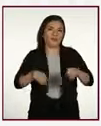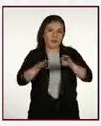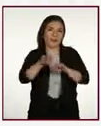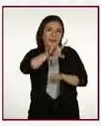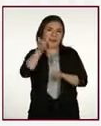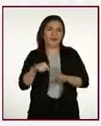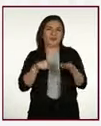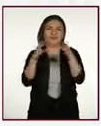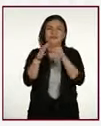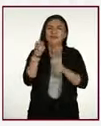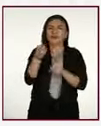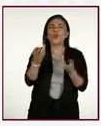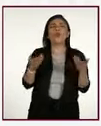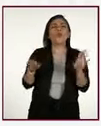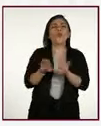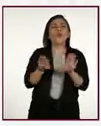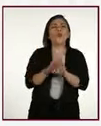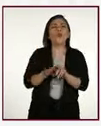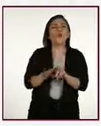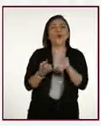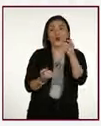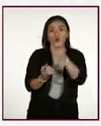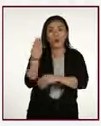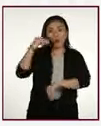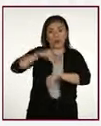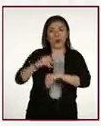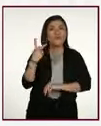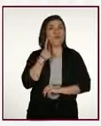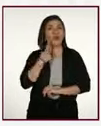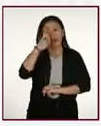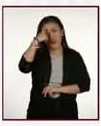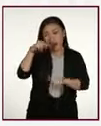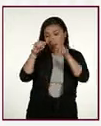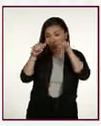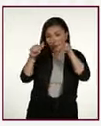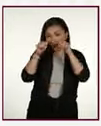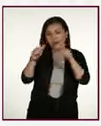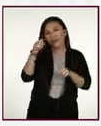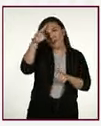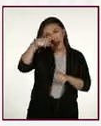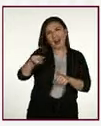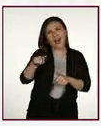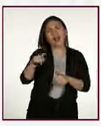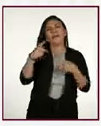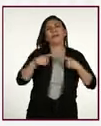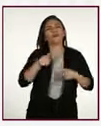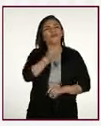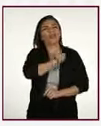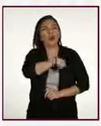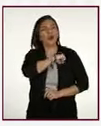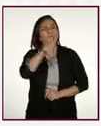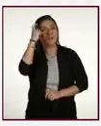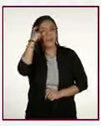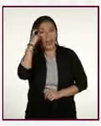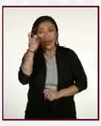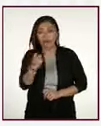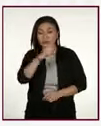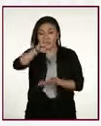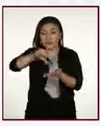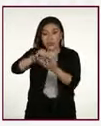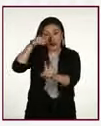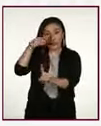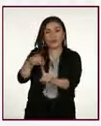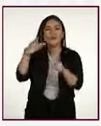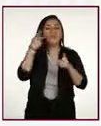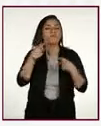cómo ponemos en estas nuevas políticas de atención al consumo de sustancias y a la salud mental en el centro de la discusión a las